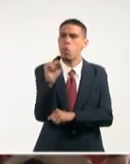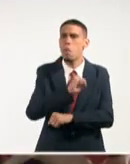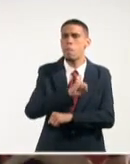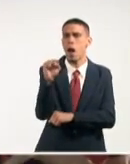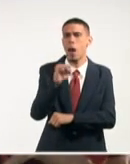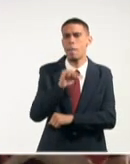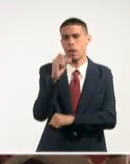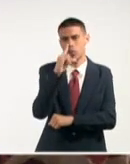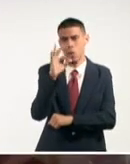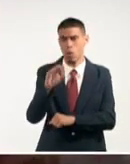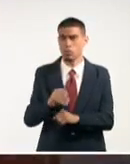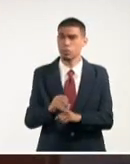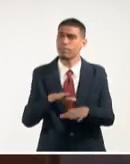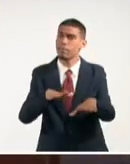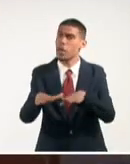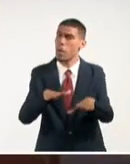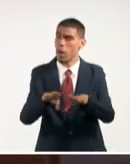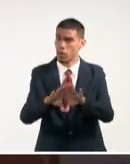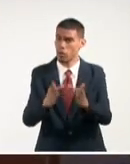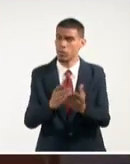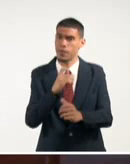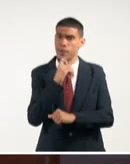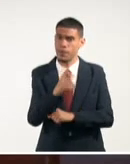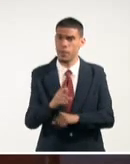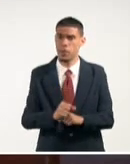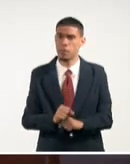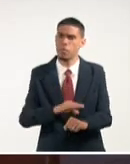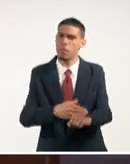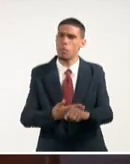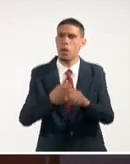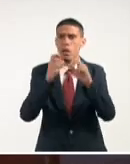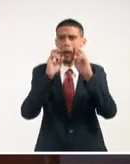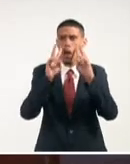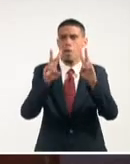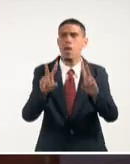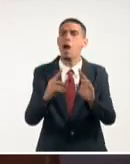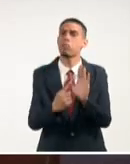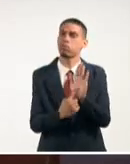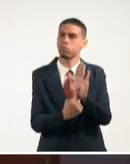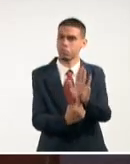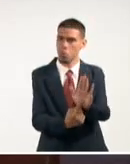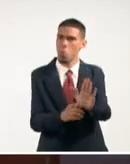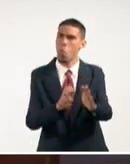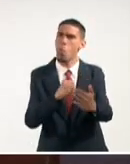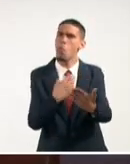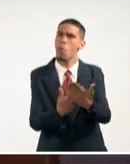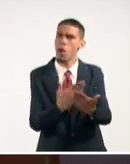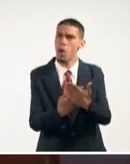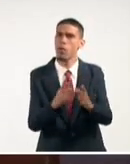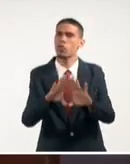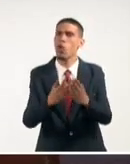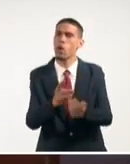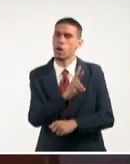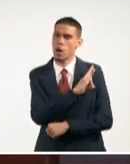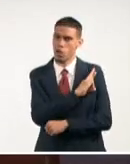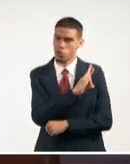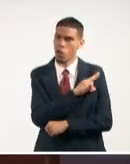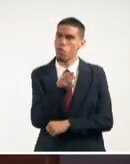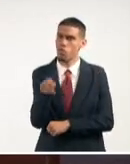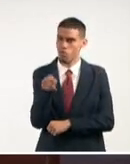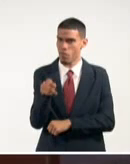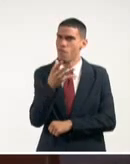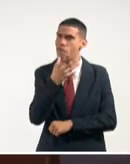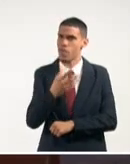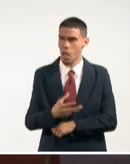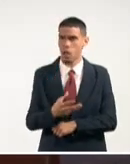difícil. Y la vida se encargó de demostrar cuánta razón tenía.